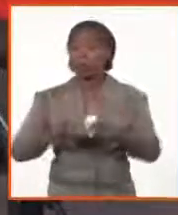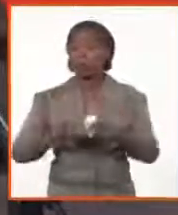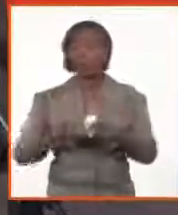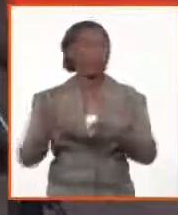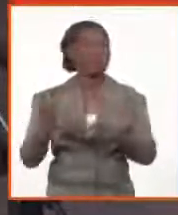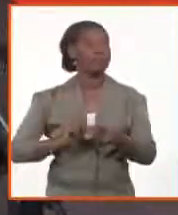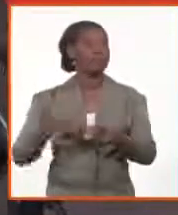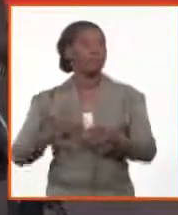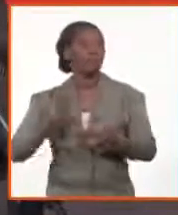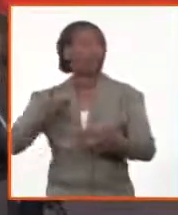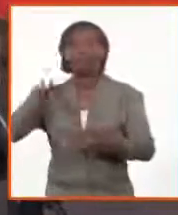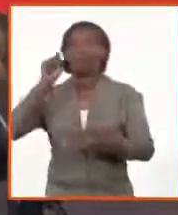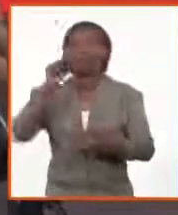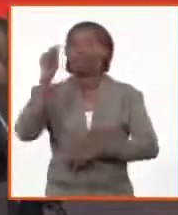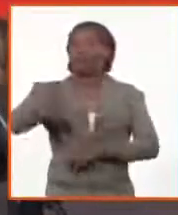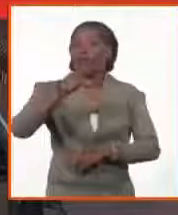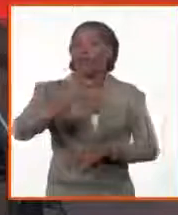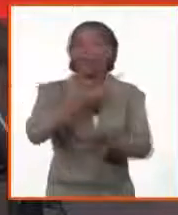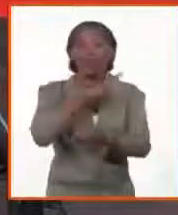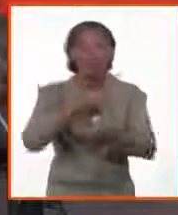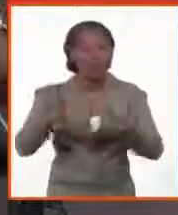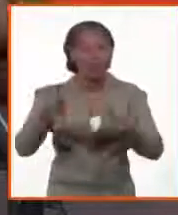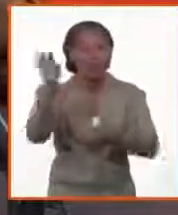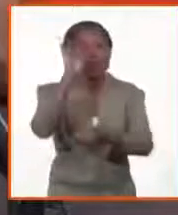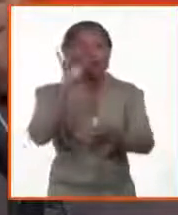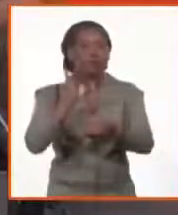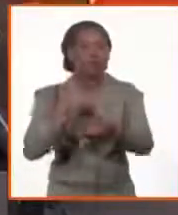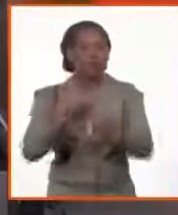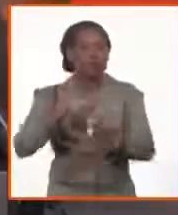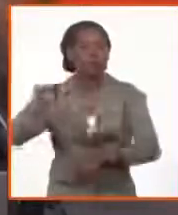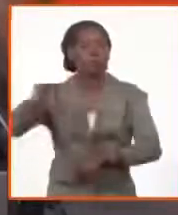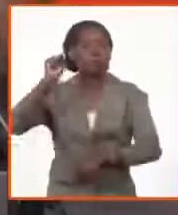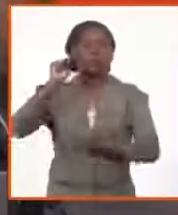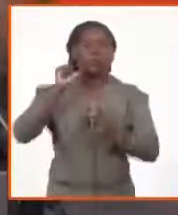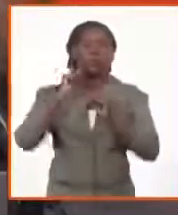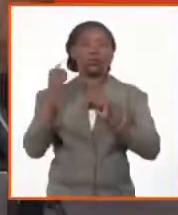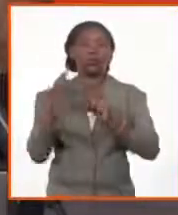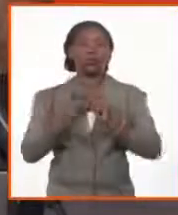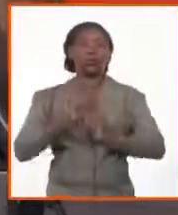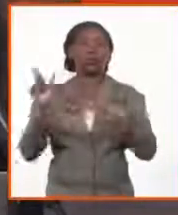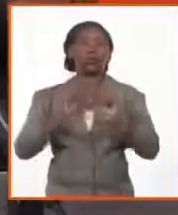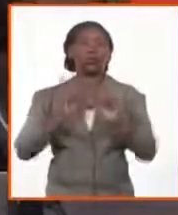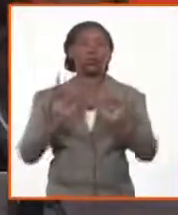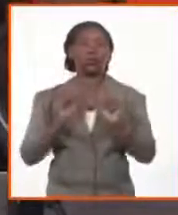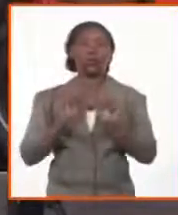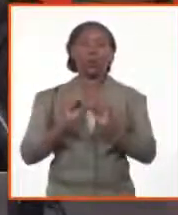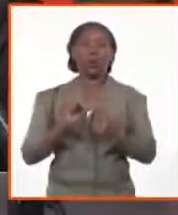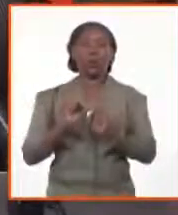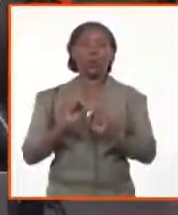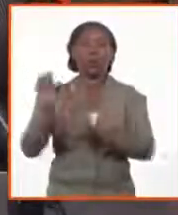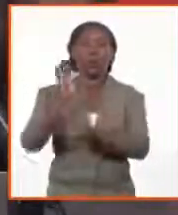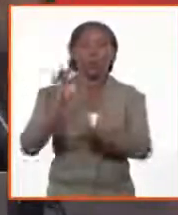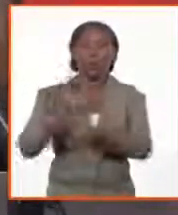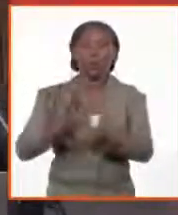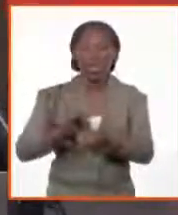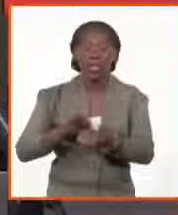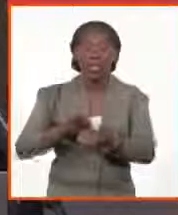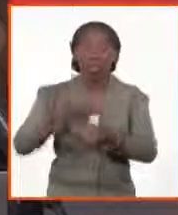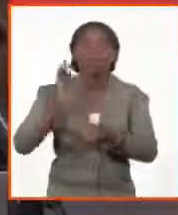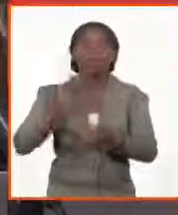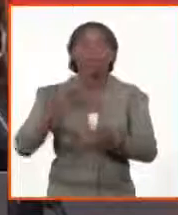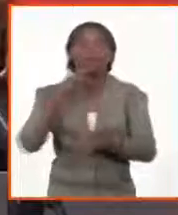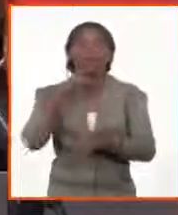medidas no era una meningococemia que era dengue y entonces nos llegó la noticia de que era dengue hemorrágico